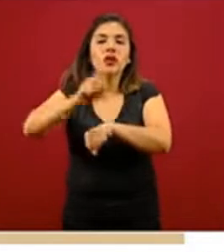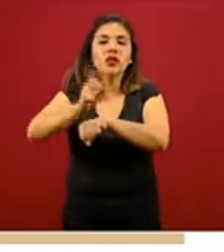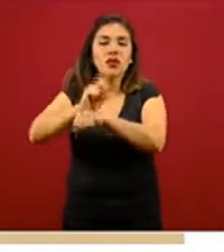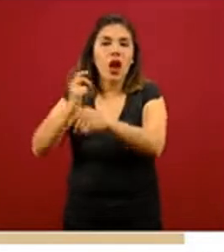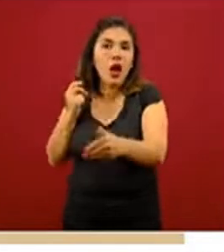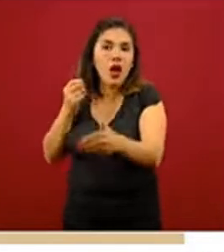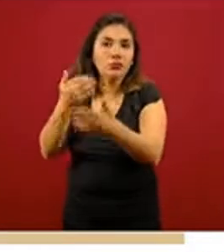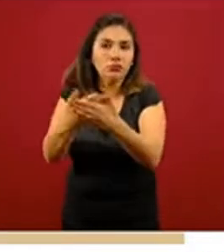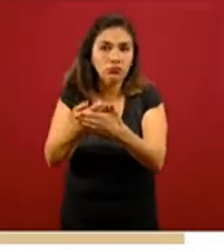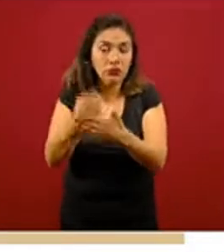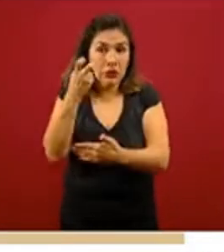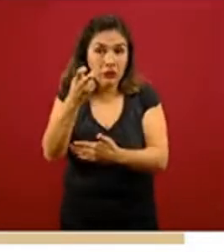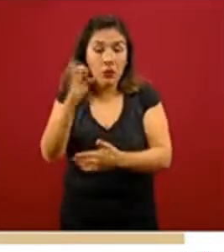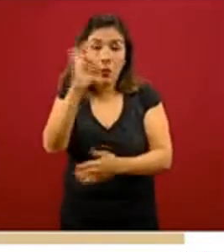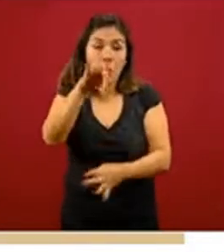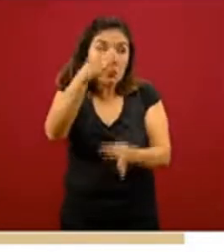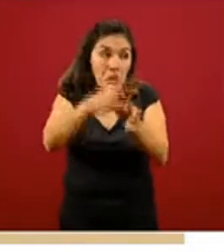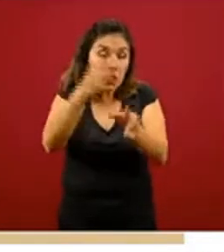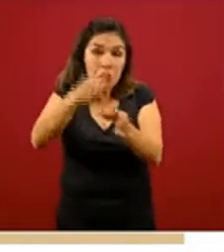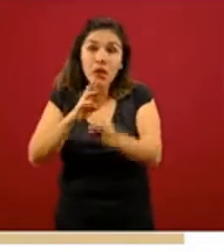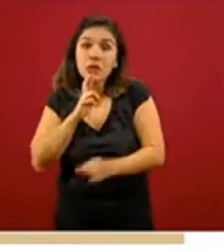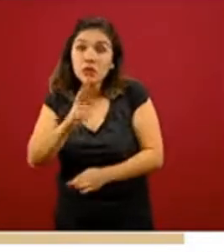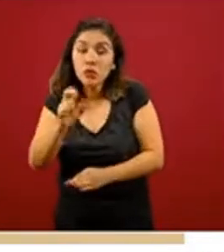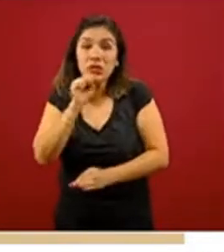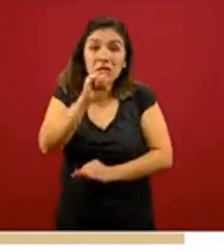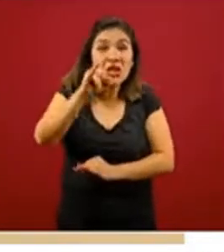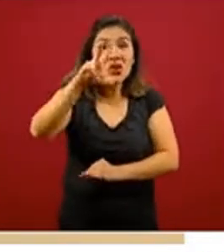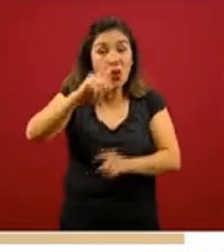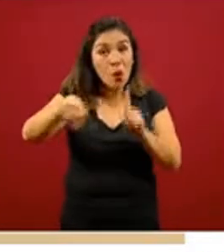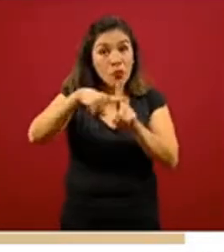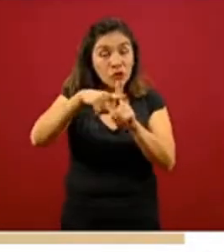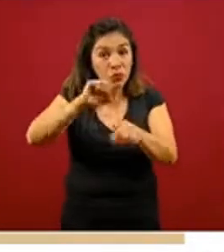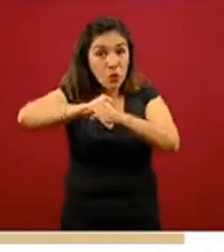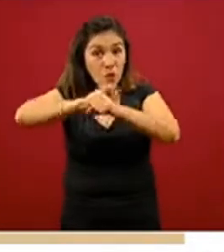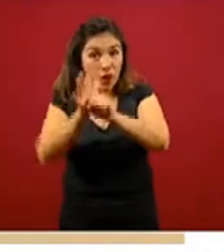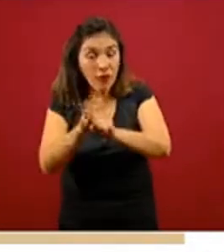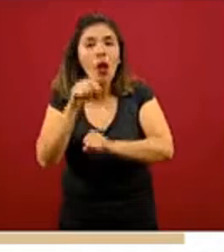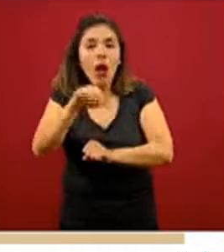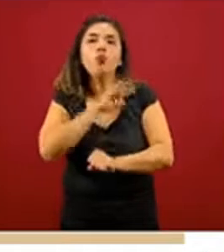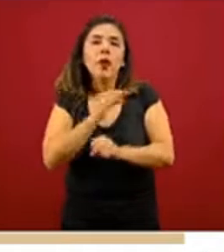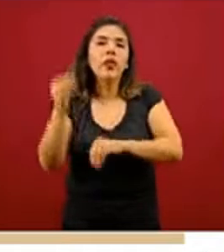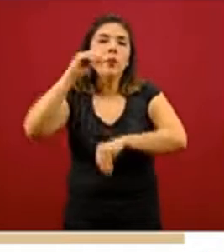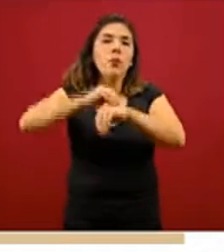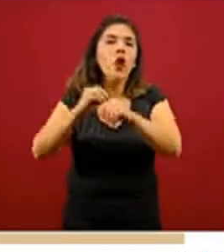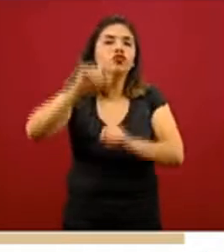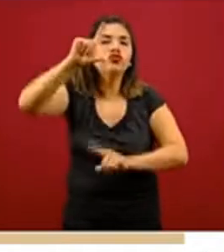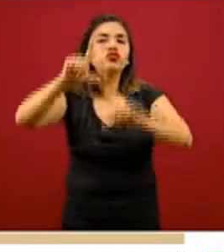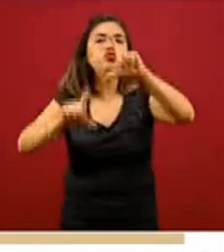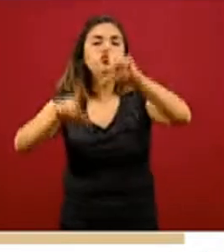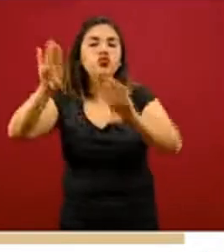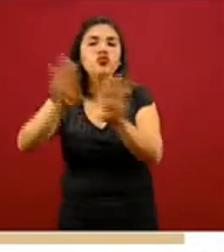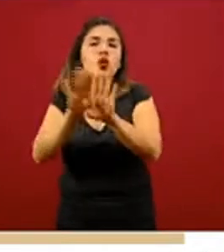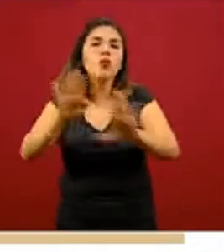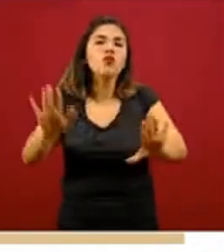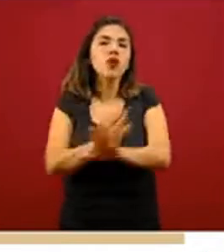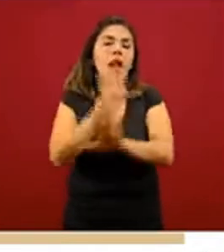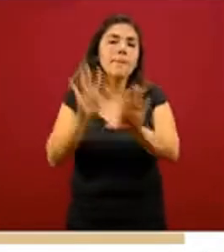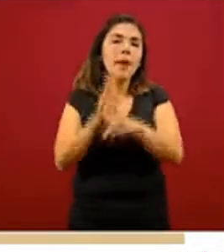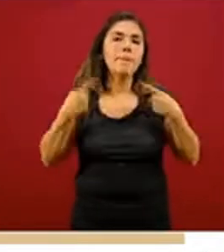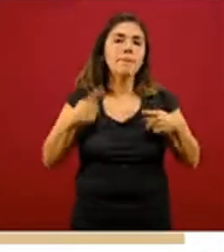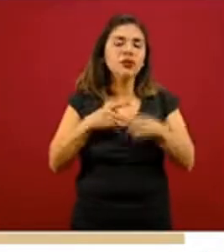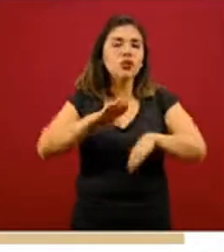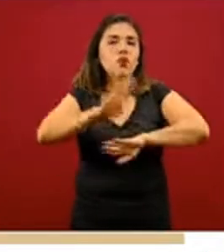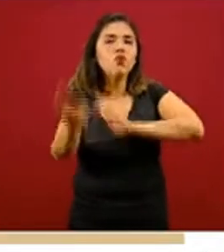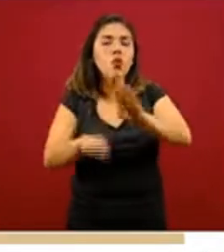medida que se vayan confirmando, podremos empezar a ver cuál es la carga real de las defunciones, aunque lo que